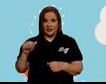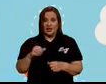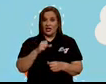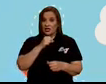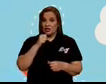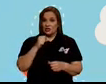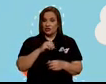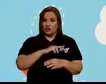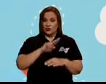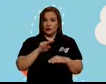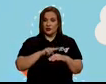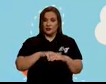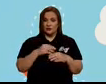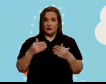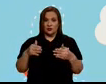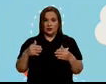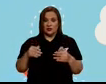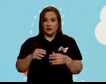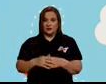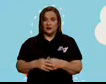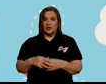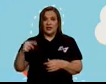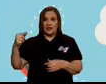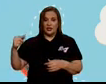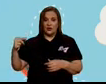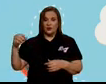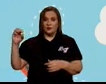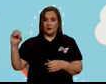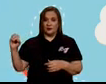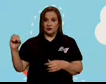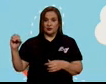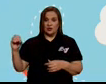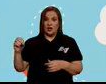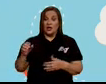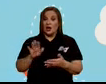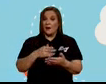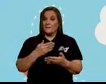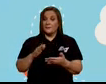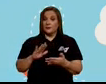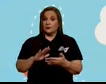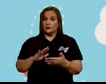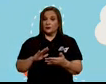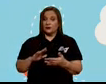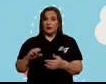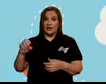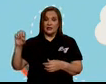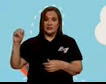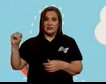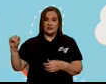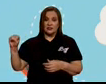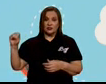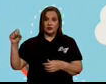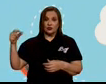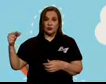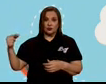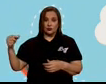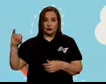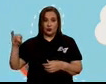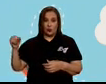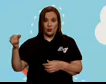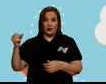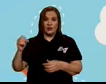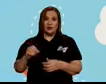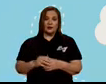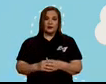Jerónimo de la Osa y su música Don Santo Jorge. Panamá alcanza la victoria, anhela de